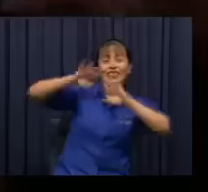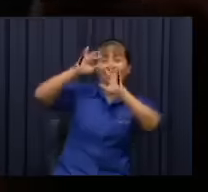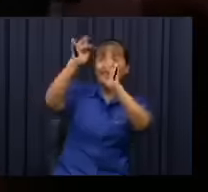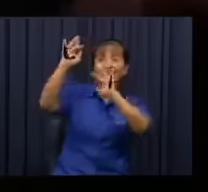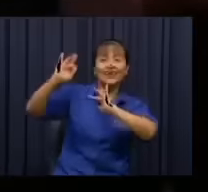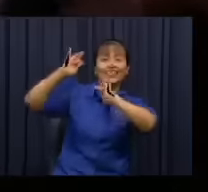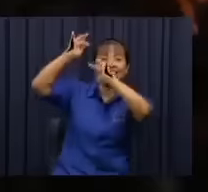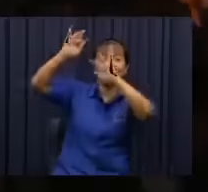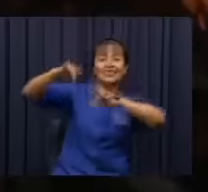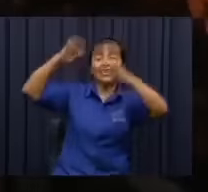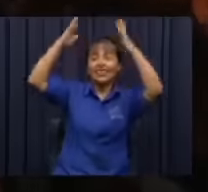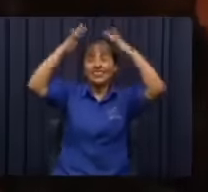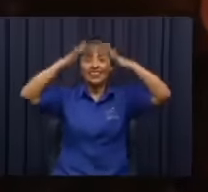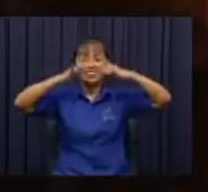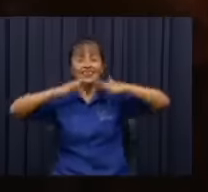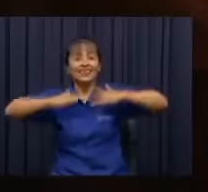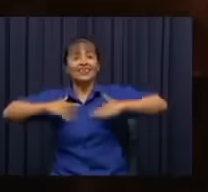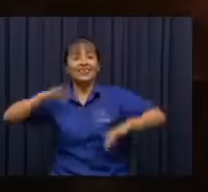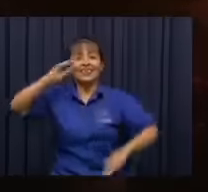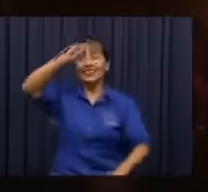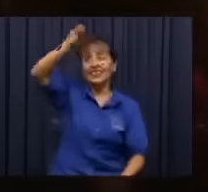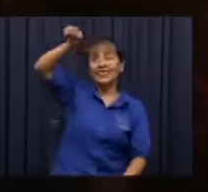es la gracia que Dios me da.